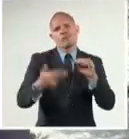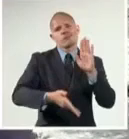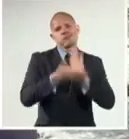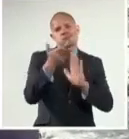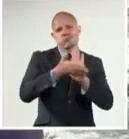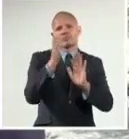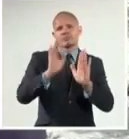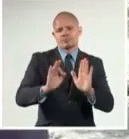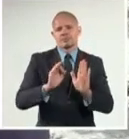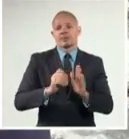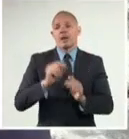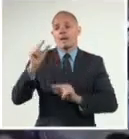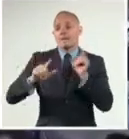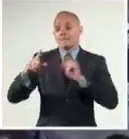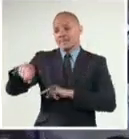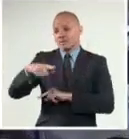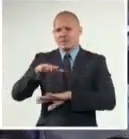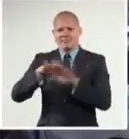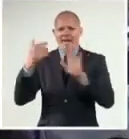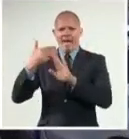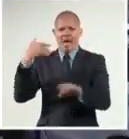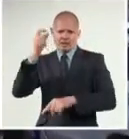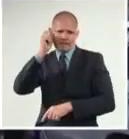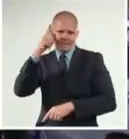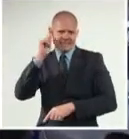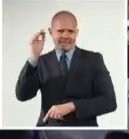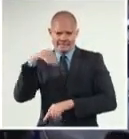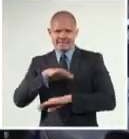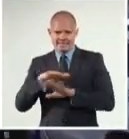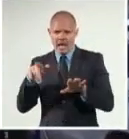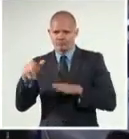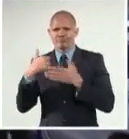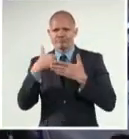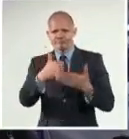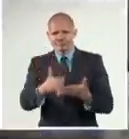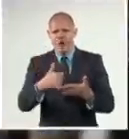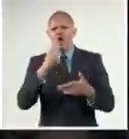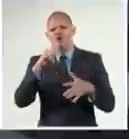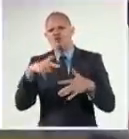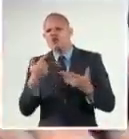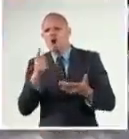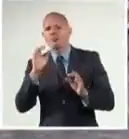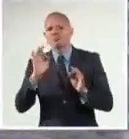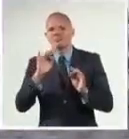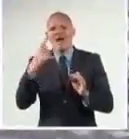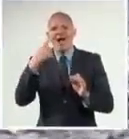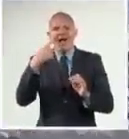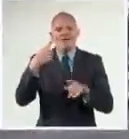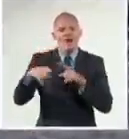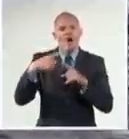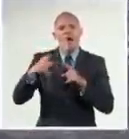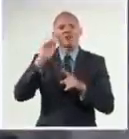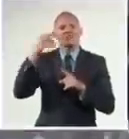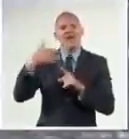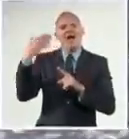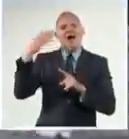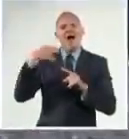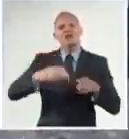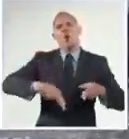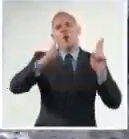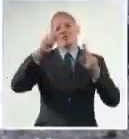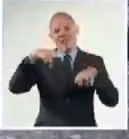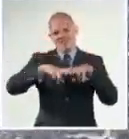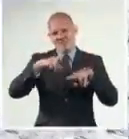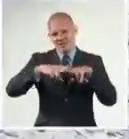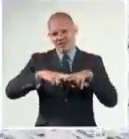hombres llegan aquí con la experiencia reciente de participar en las labores de escombreo del Hotel Saratoga, donde